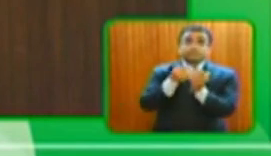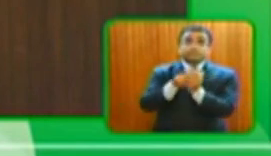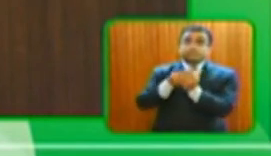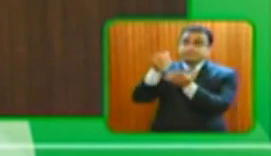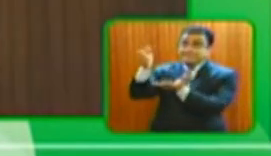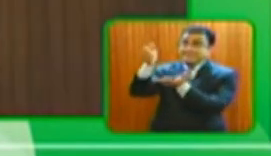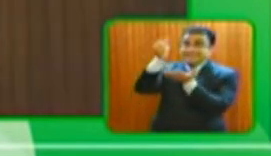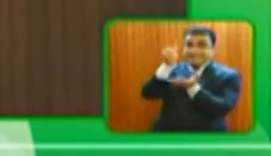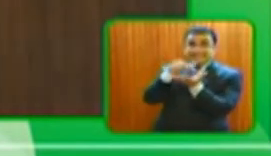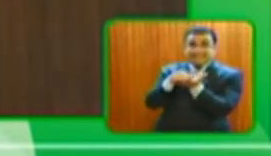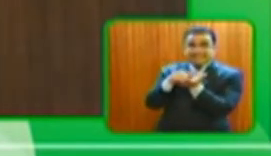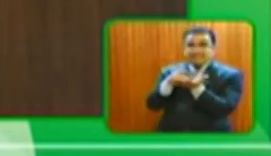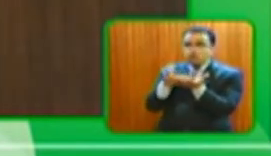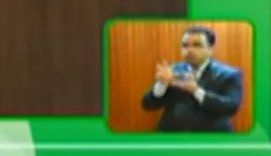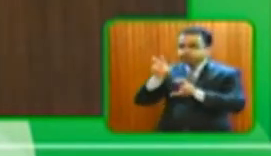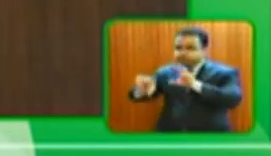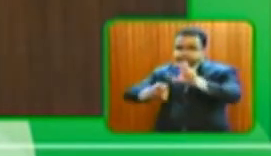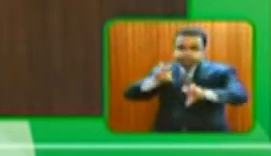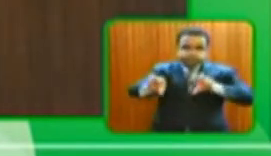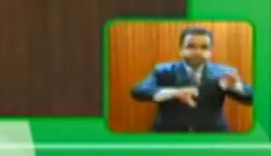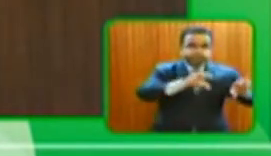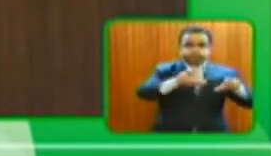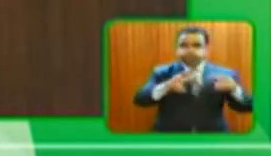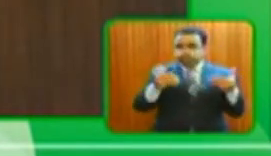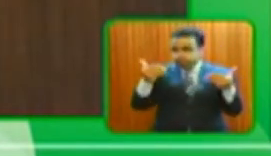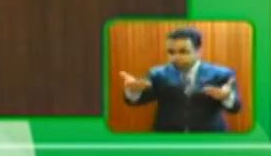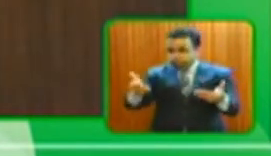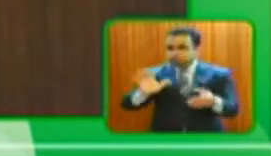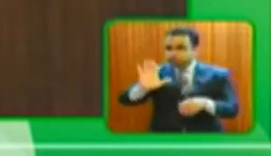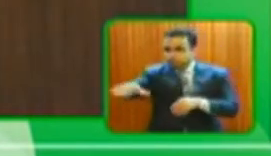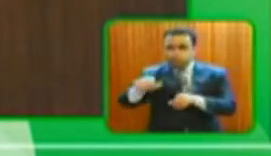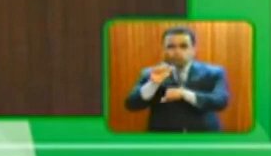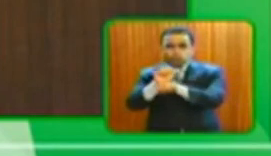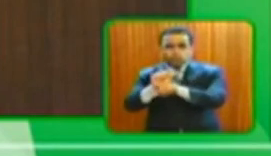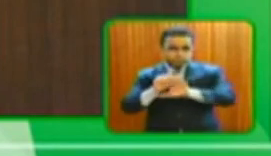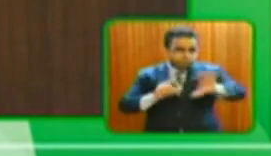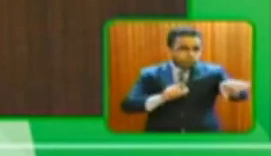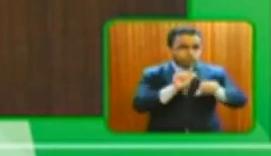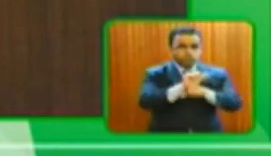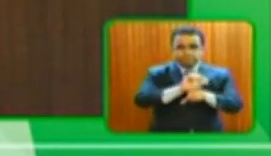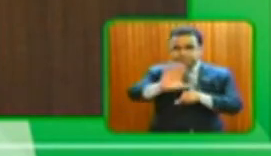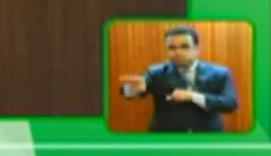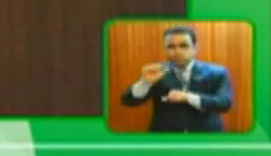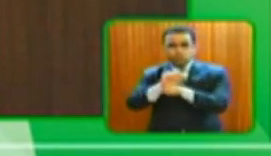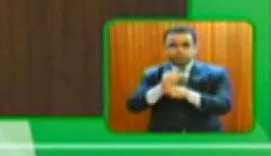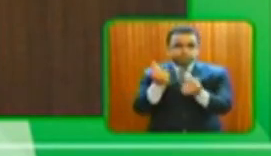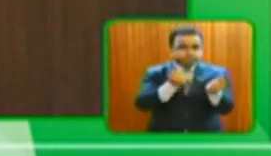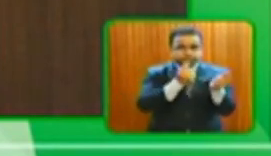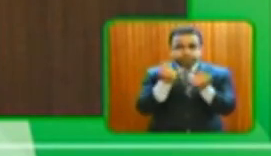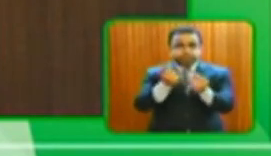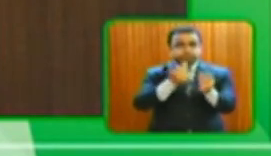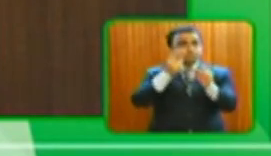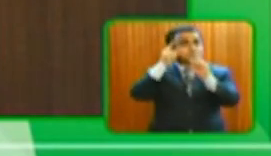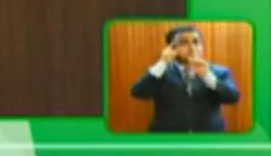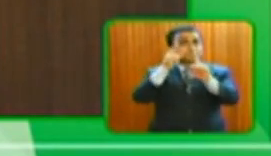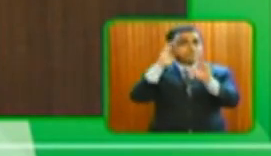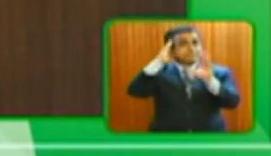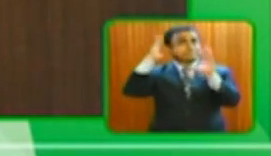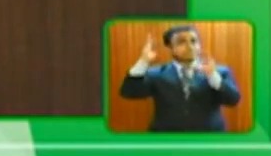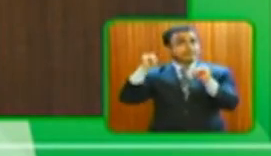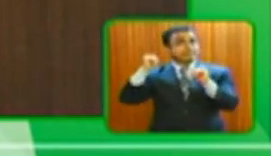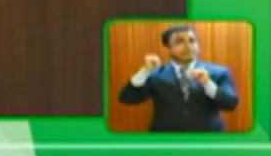esos órganos hacer frente a su función de manera eficiente y apegada a lo que se espera a la